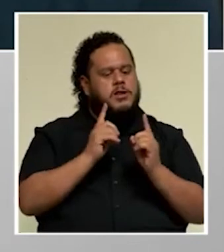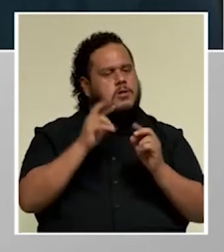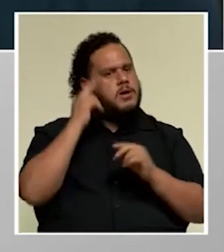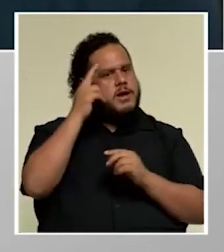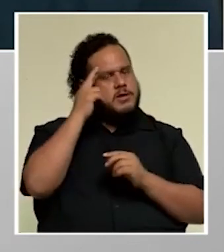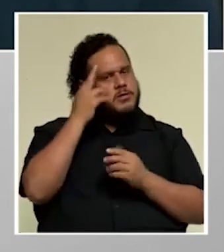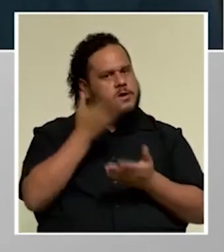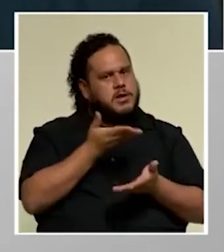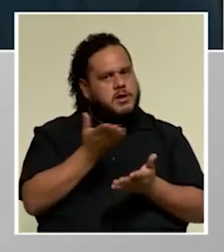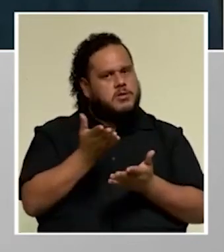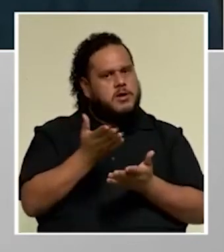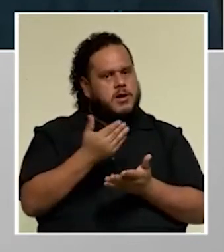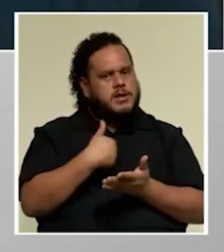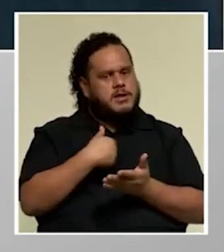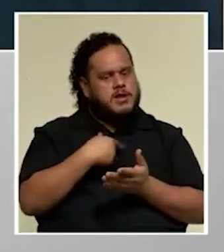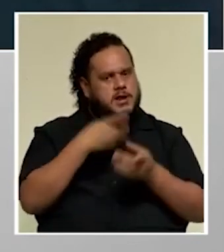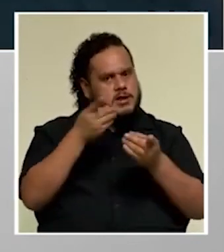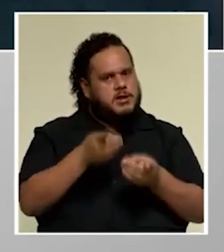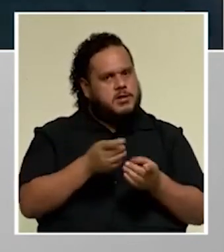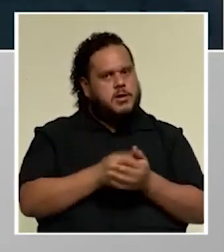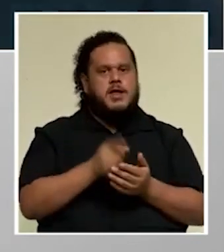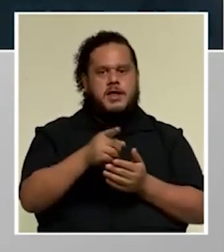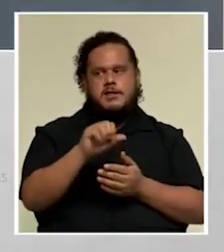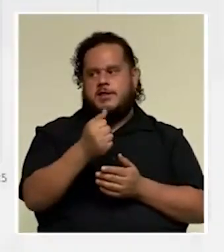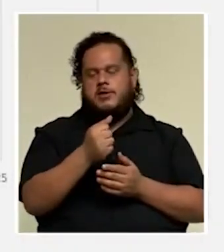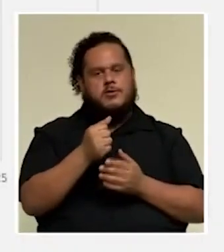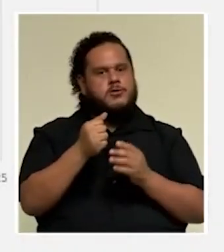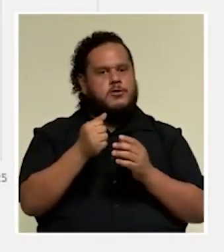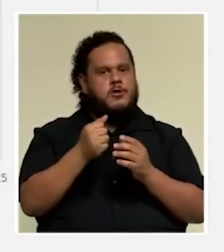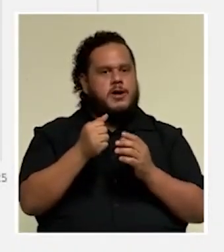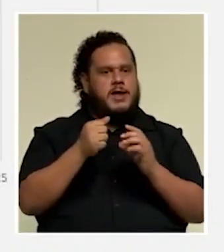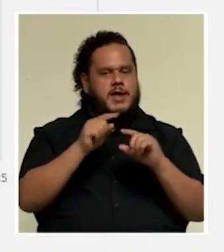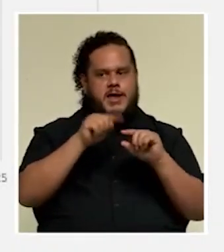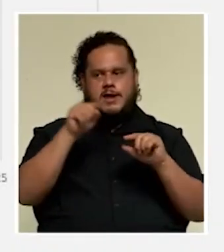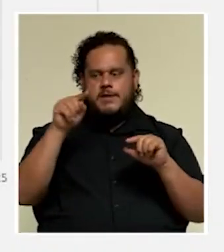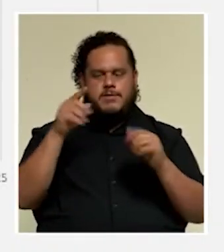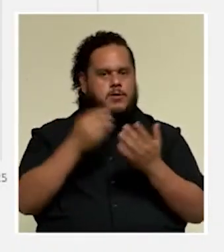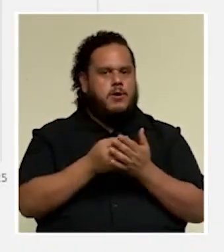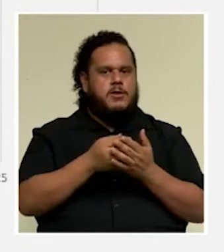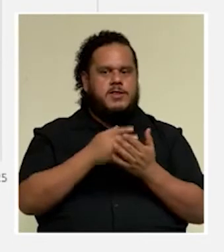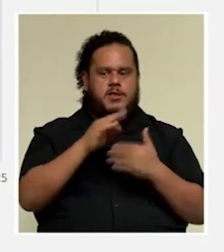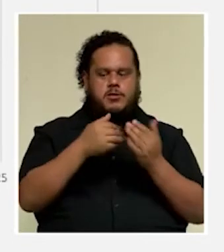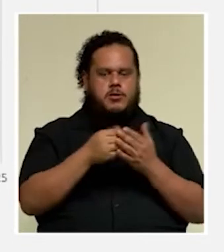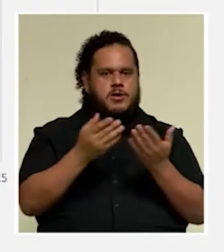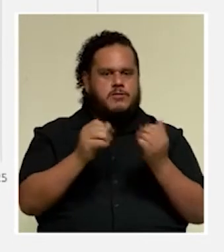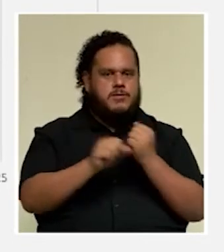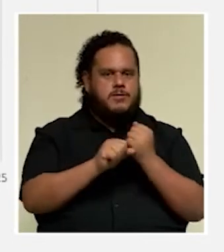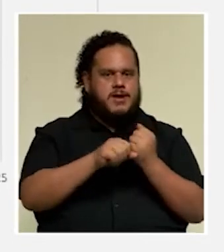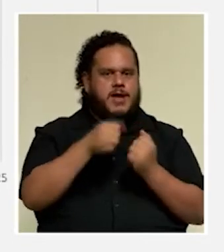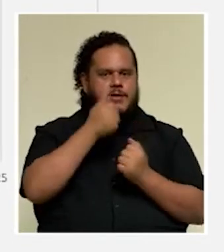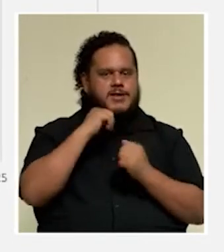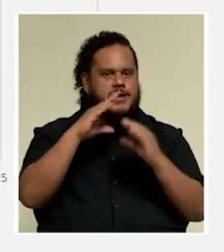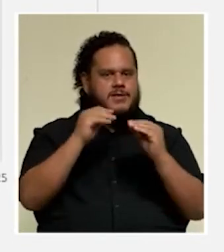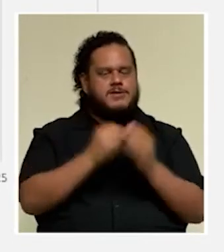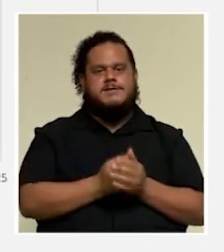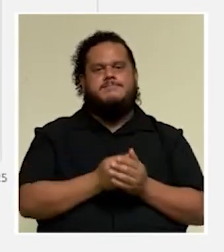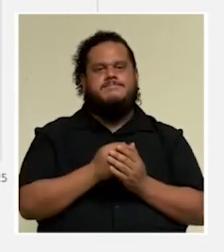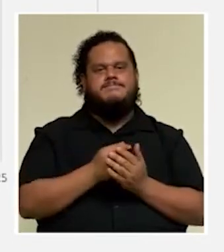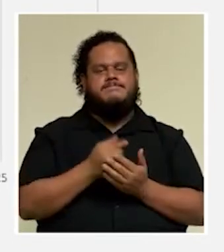llevan a tomar su decisión? Este es el otro gráfico que vemos de la encuesta que salió publicada anoche.